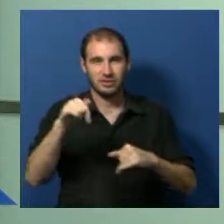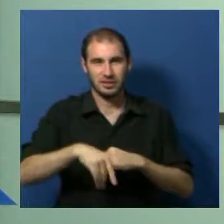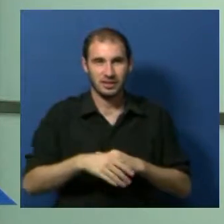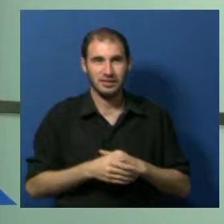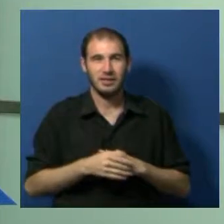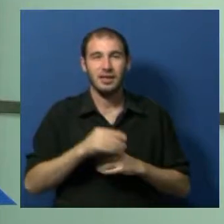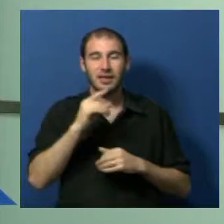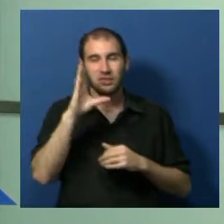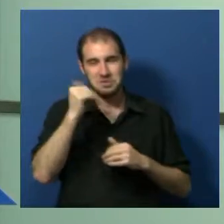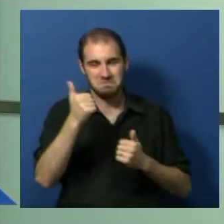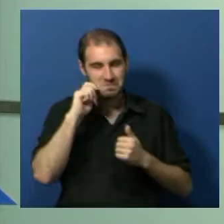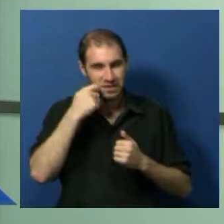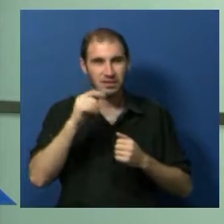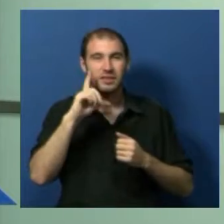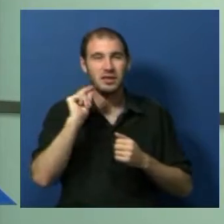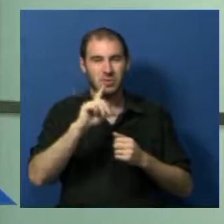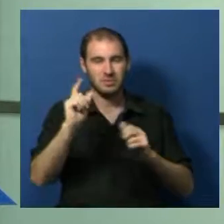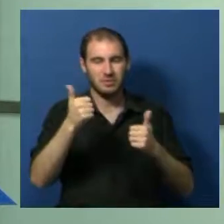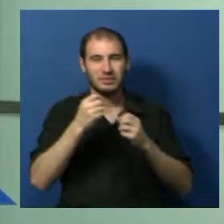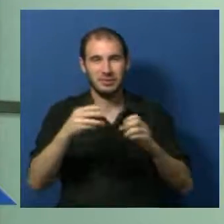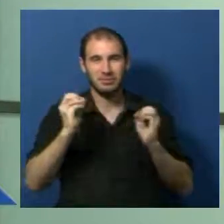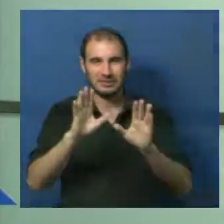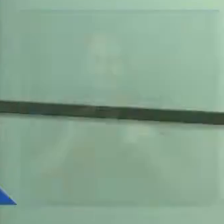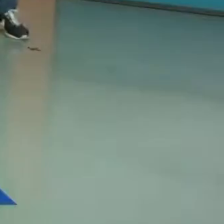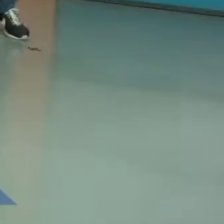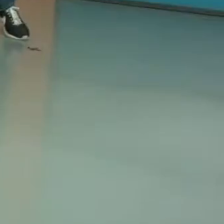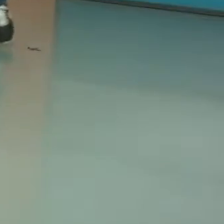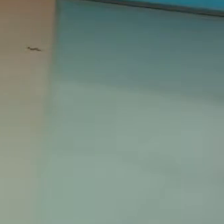Que pasen una linda noche, buen lunes, buen arranque de semana. Chau, chau.